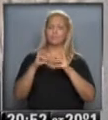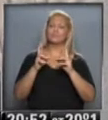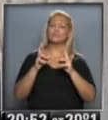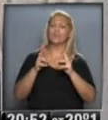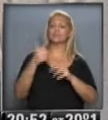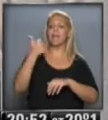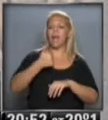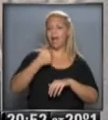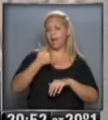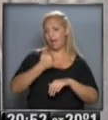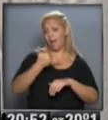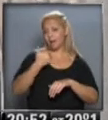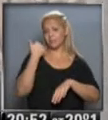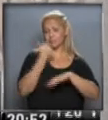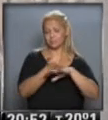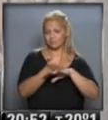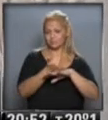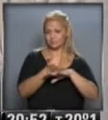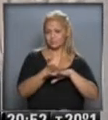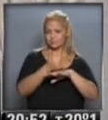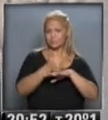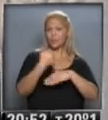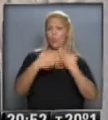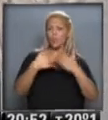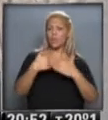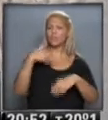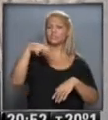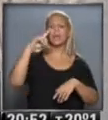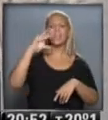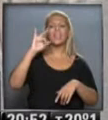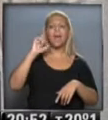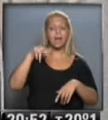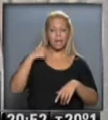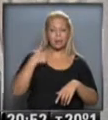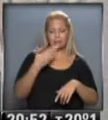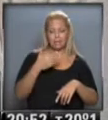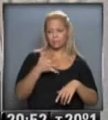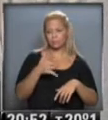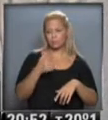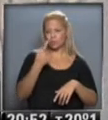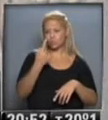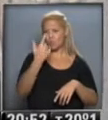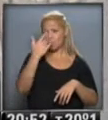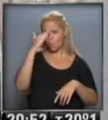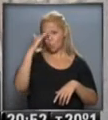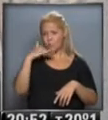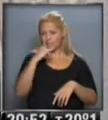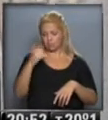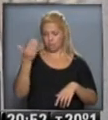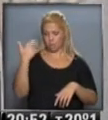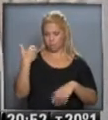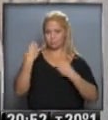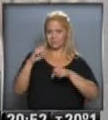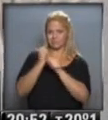como, en este caso, como Baidana, que hace como un mes y pico que lo venimos trabajando porque sabíamos que en cualquier momento lo